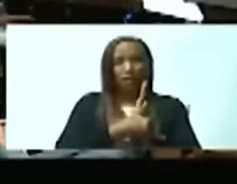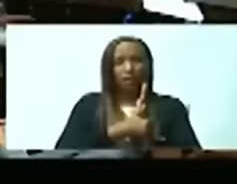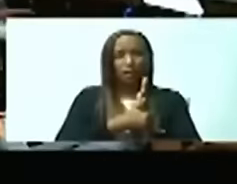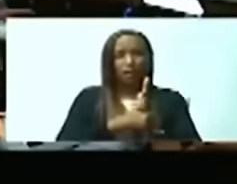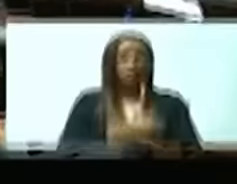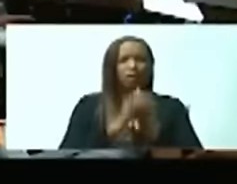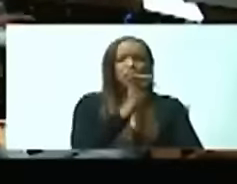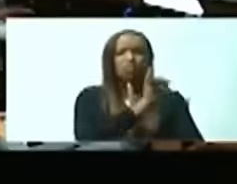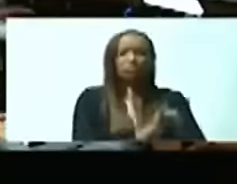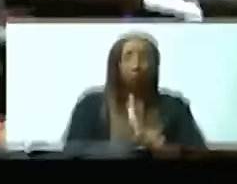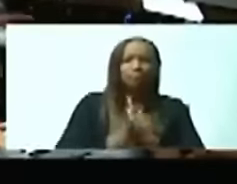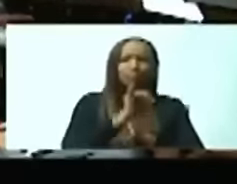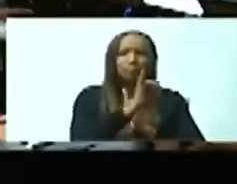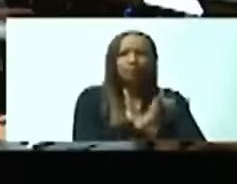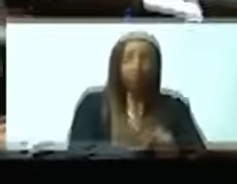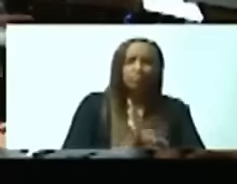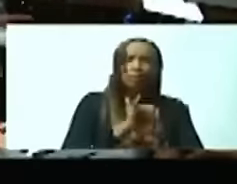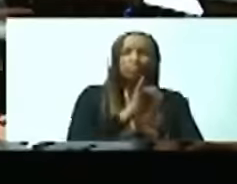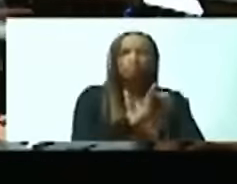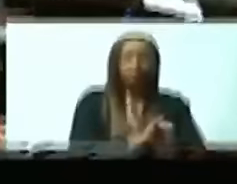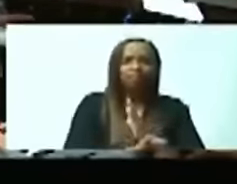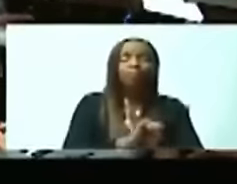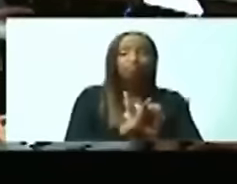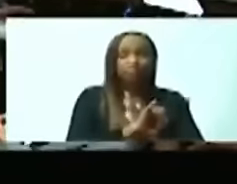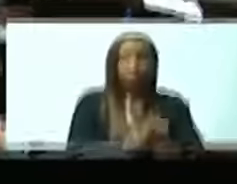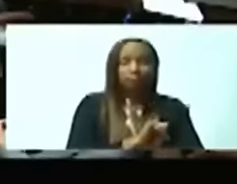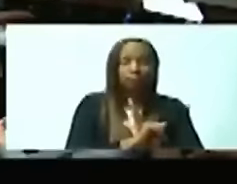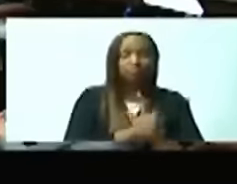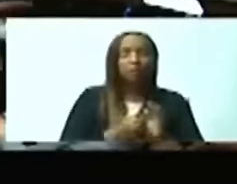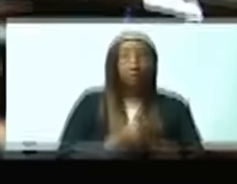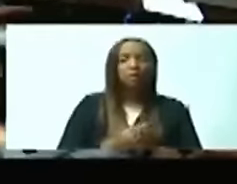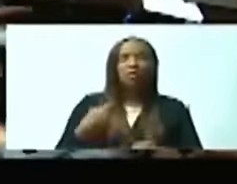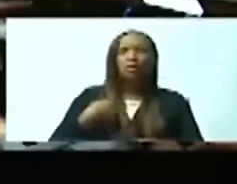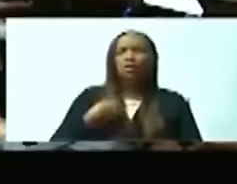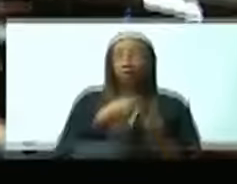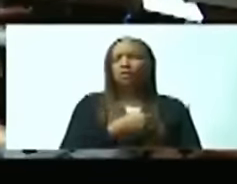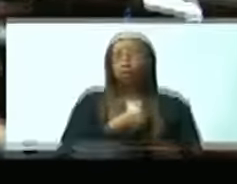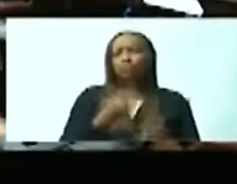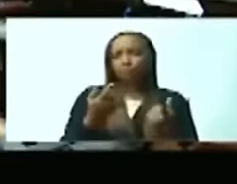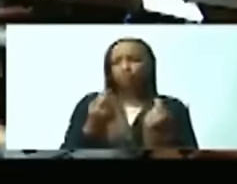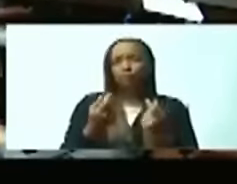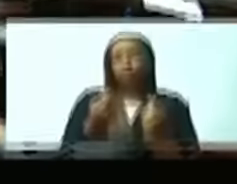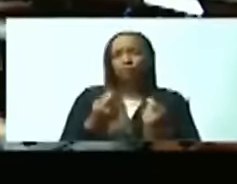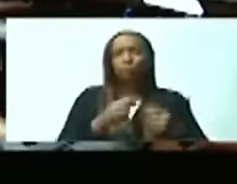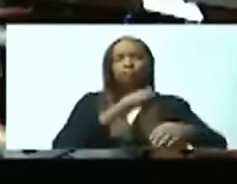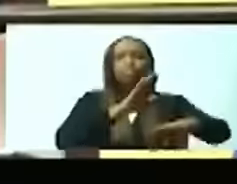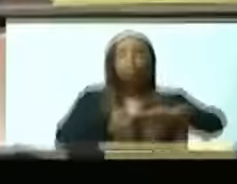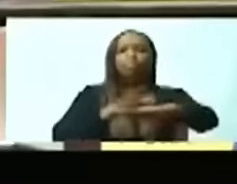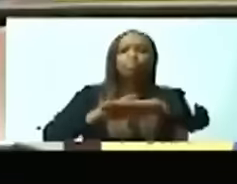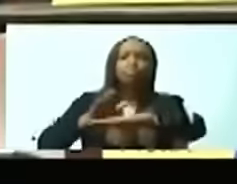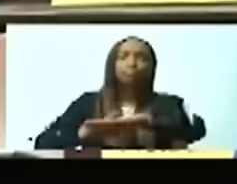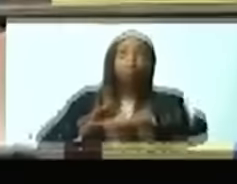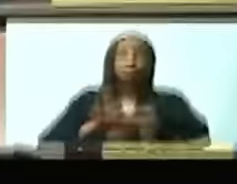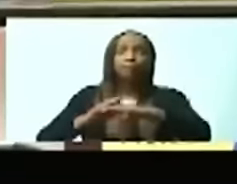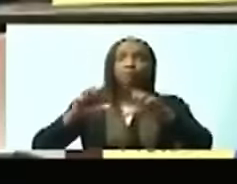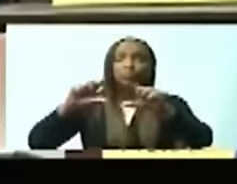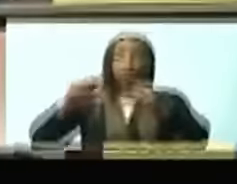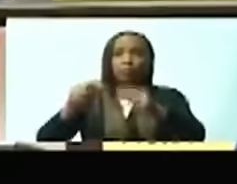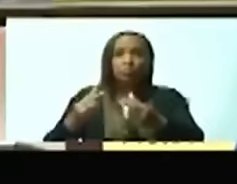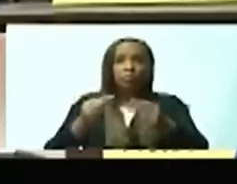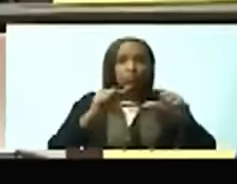un amplio consenso con todos los partidos políticos e hemos invitado a los